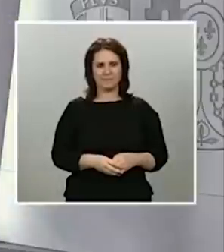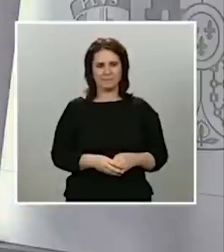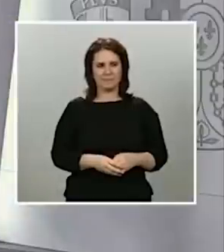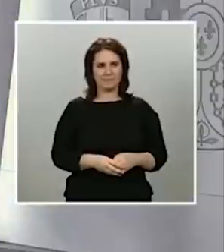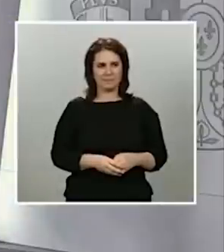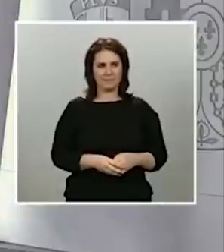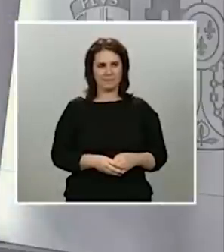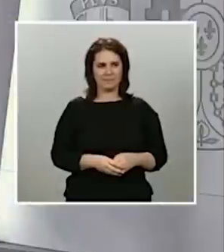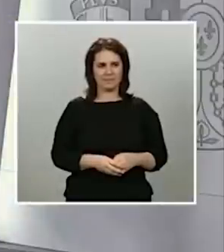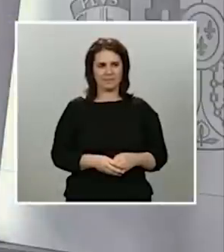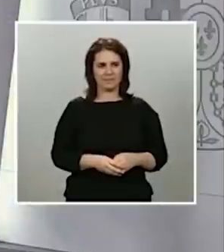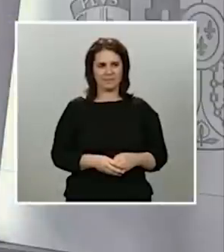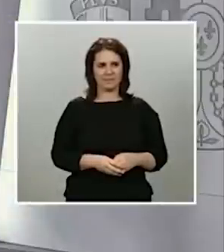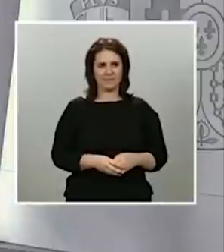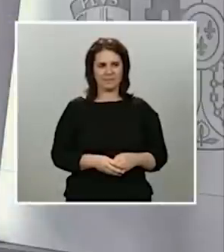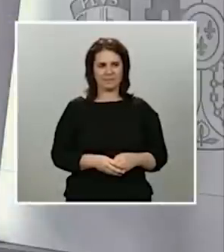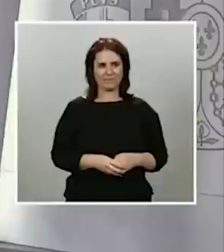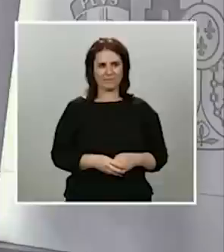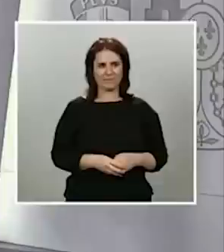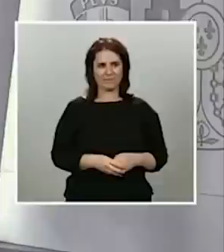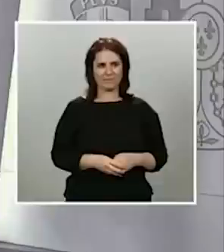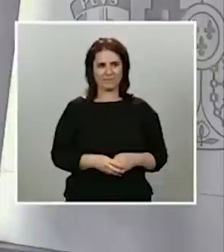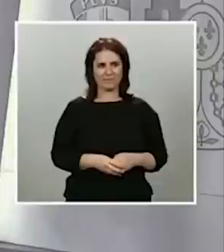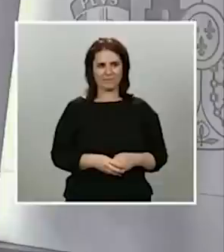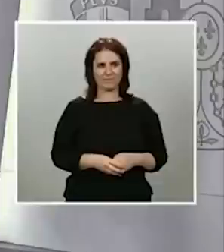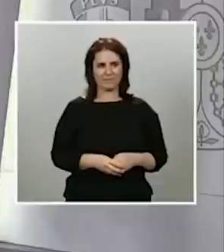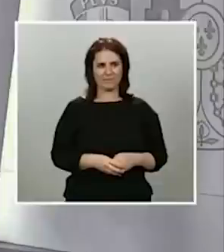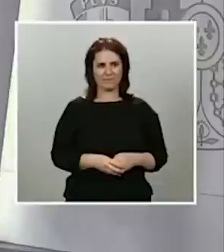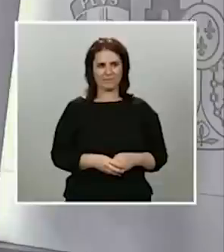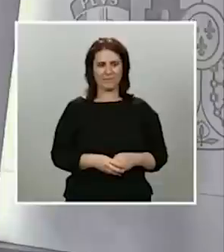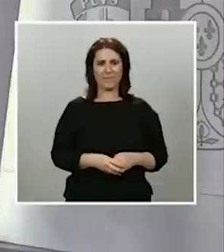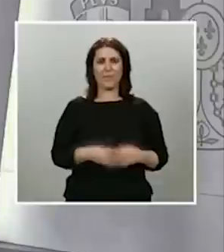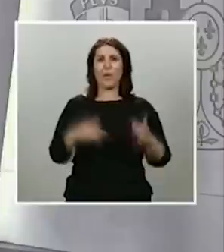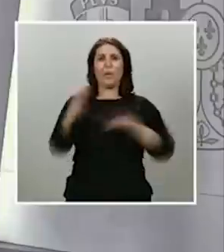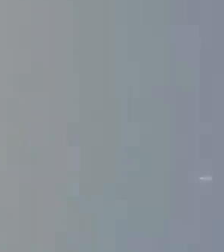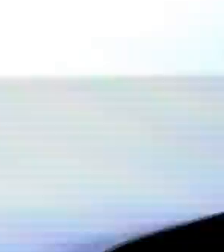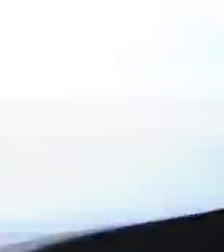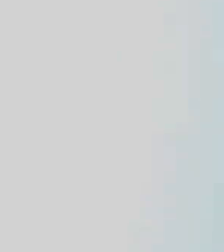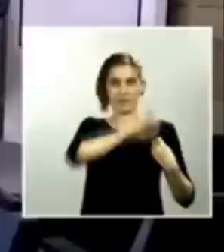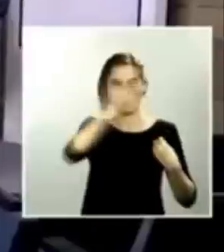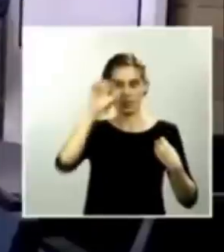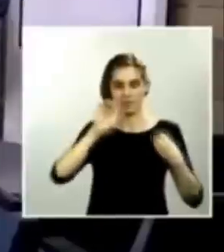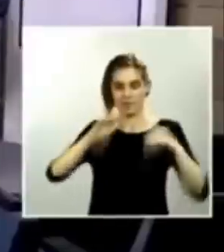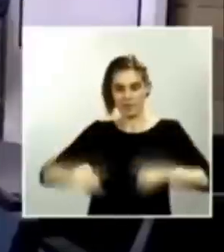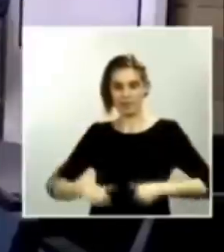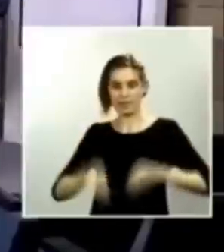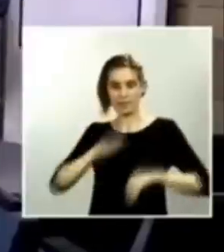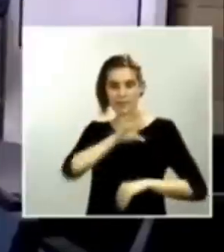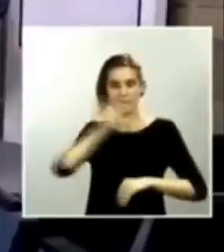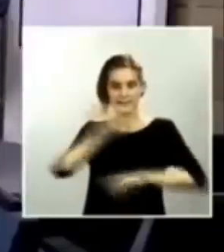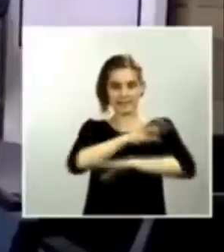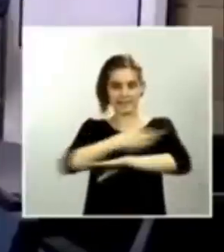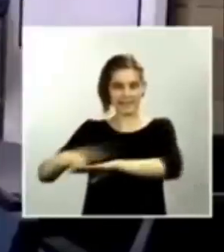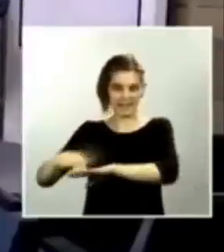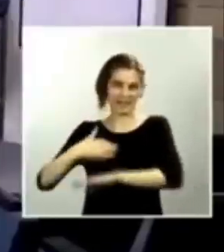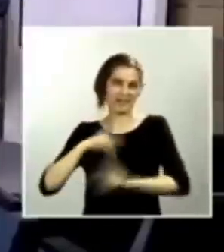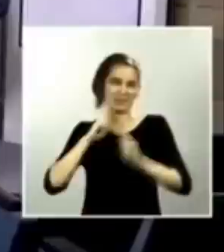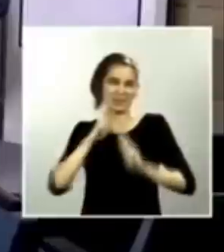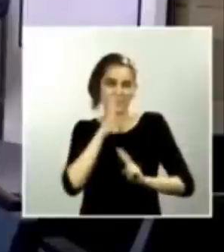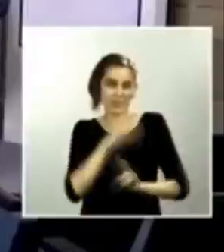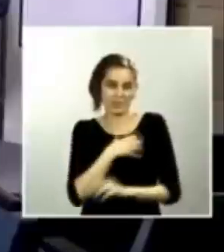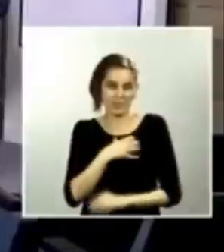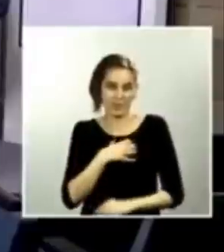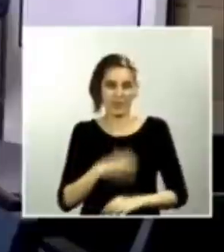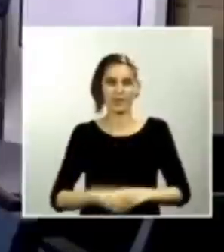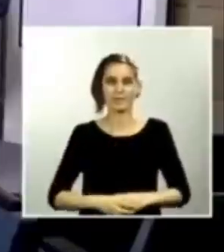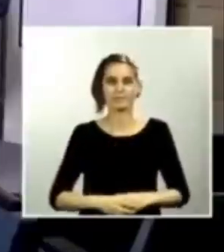Es que... cada vez que miento, toso... Sí, disculpe, señor Fernando Simón, tenía una